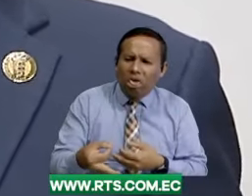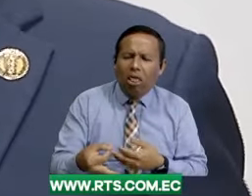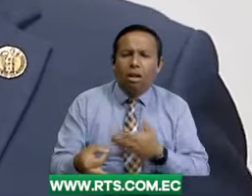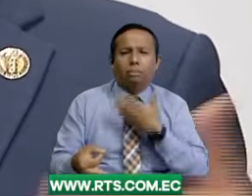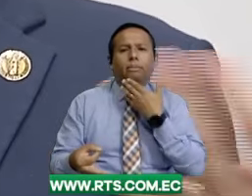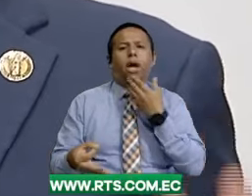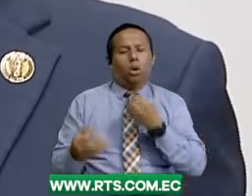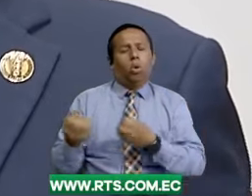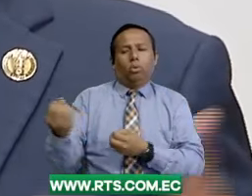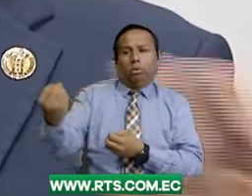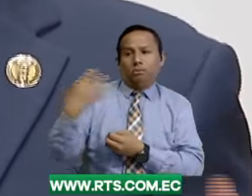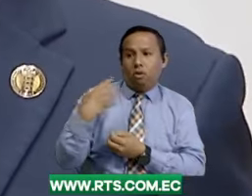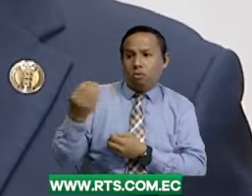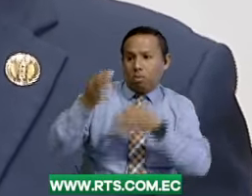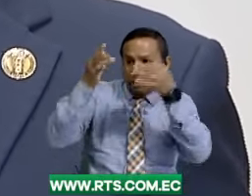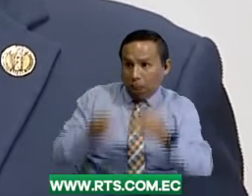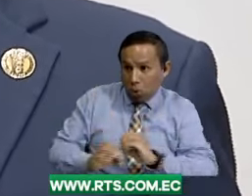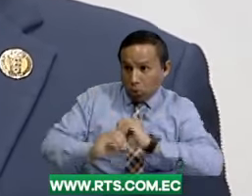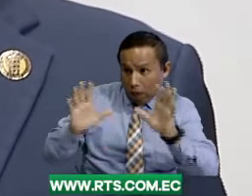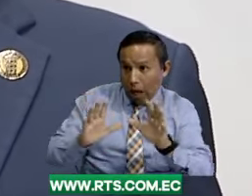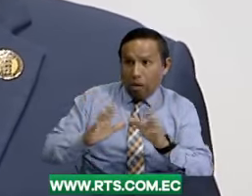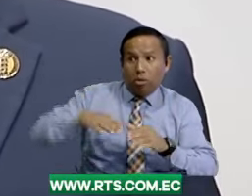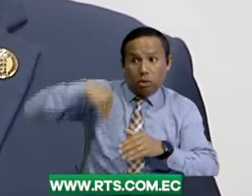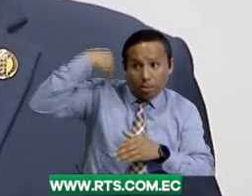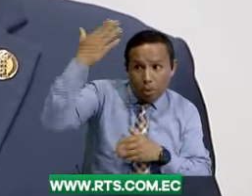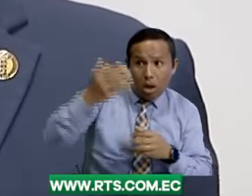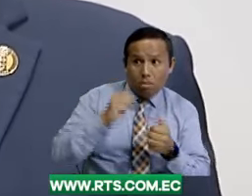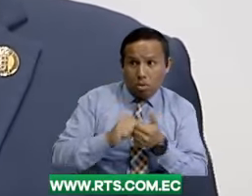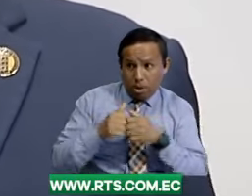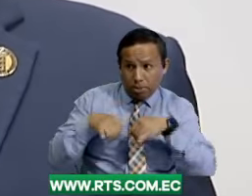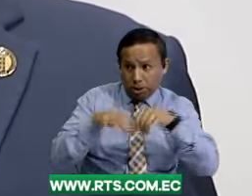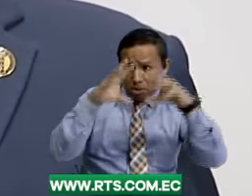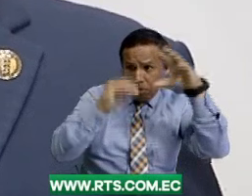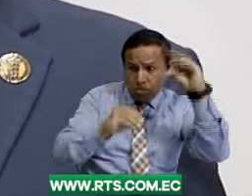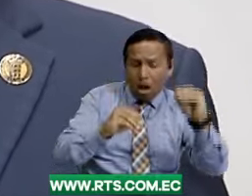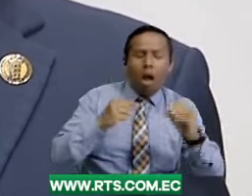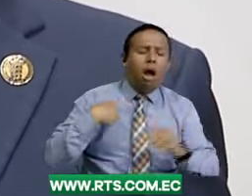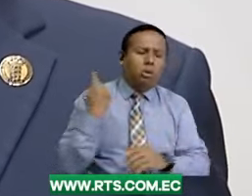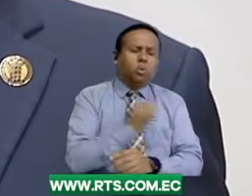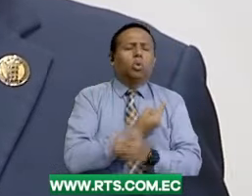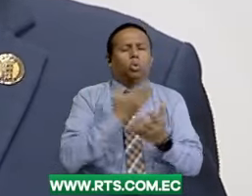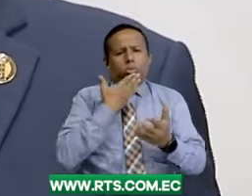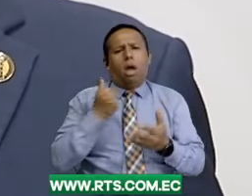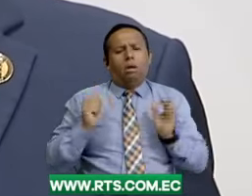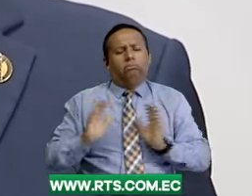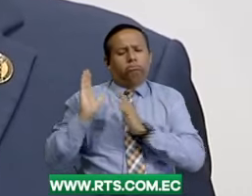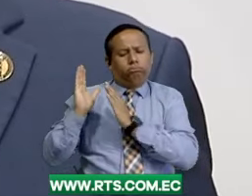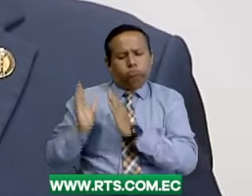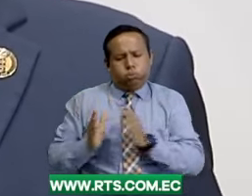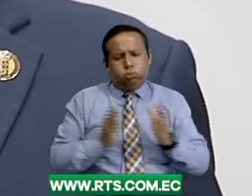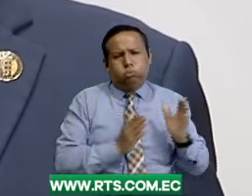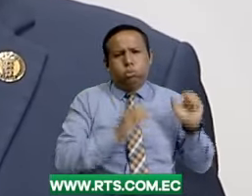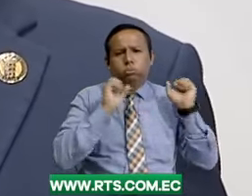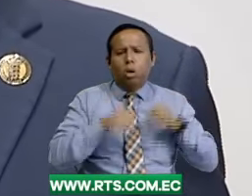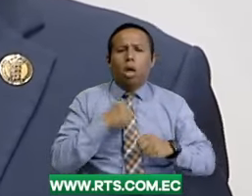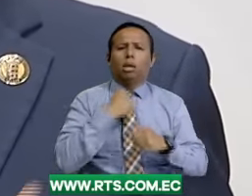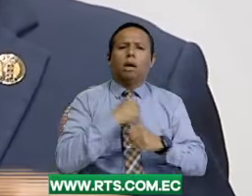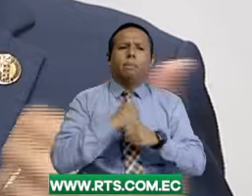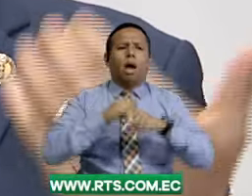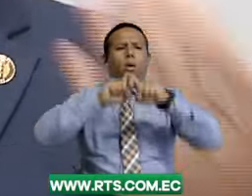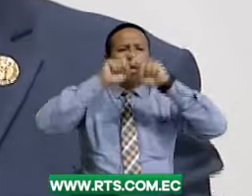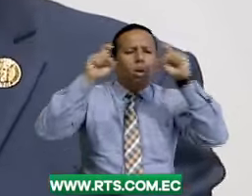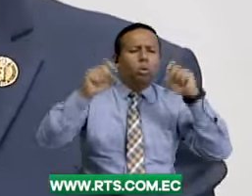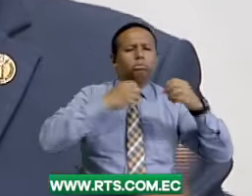menos tiempo y que no sea así. Por eso nosotros hemos pedido total transparencia en la información porque eso permite que los pequeños